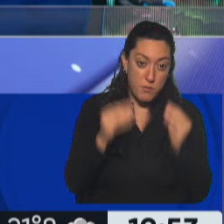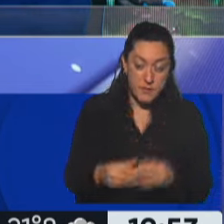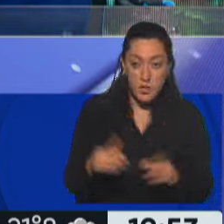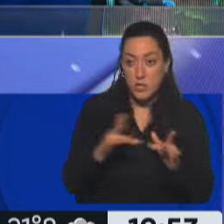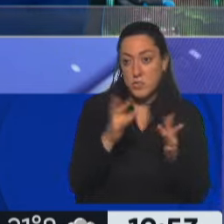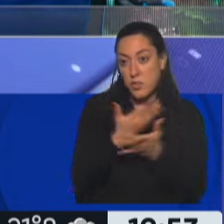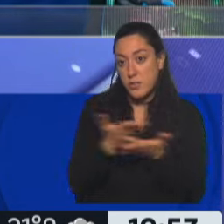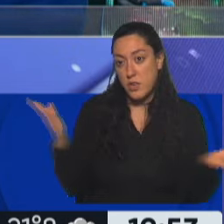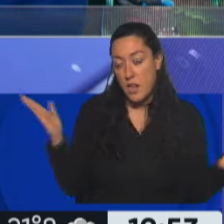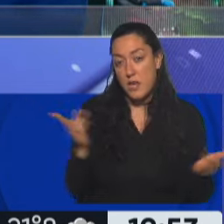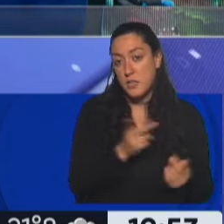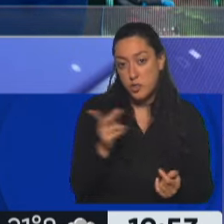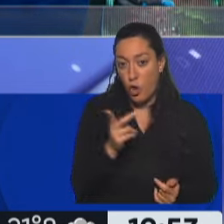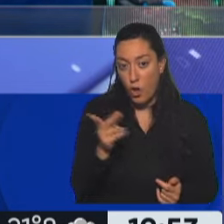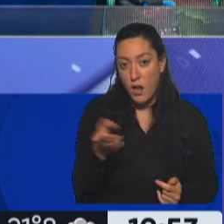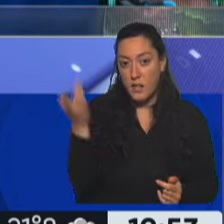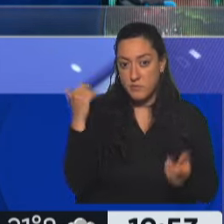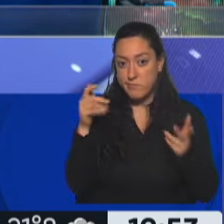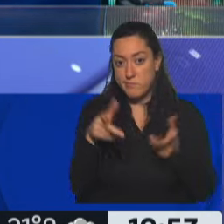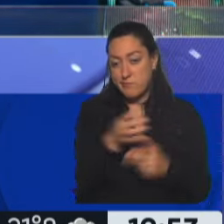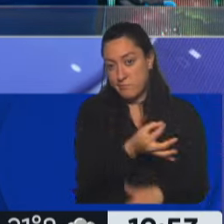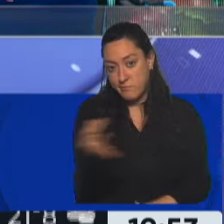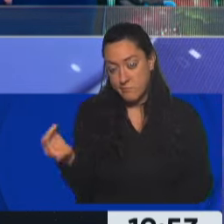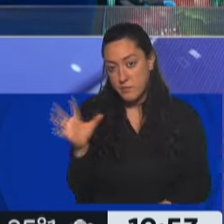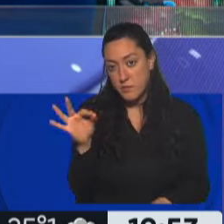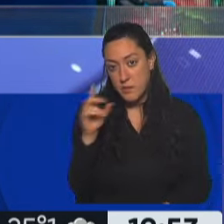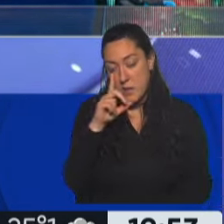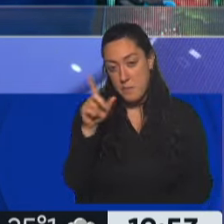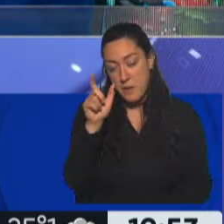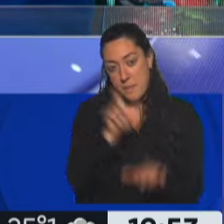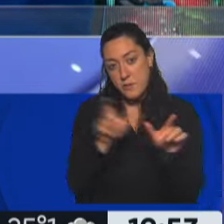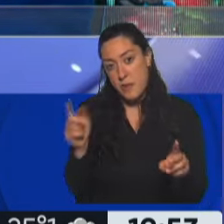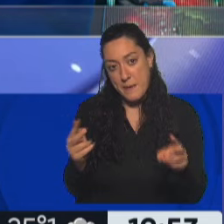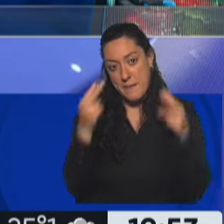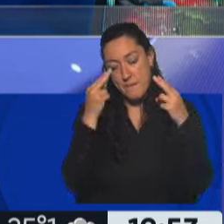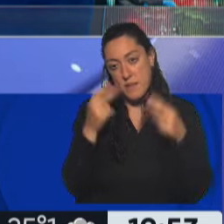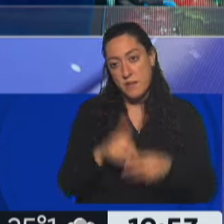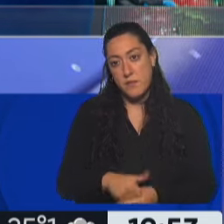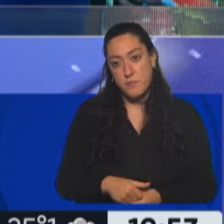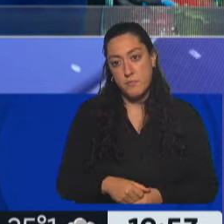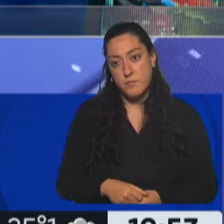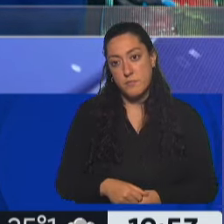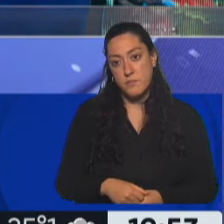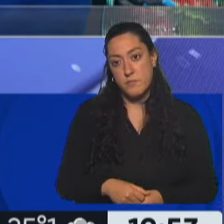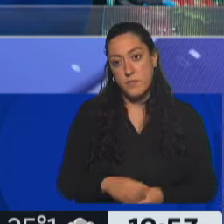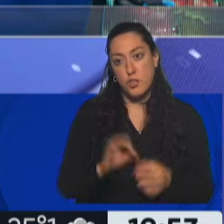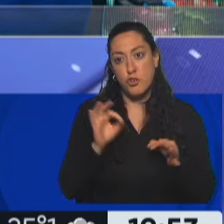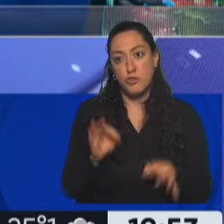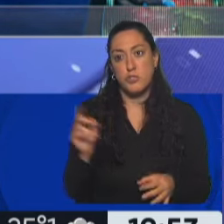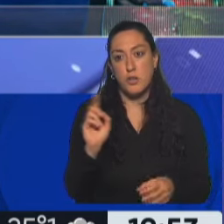redes sociales. Ellos, así como dijiste vos, pidieron llegar a 50.000 visualizaciones, digamos, en vivo. No llegaron, pero el